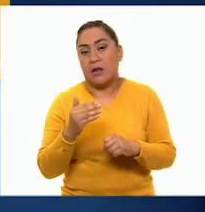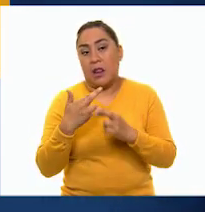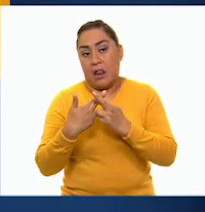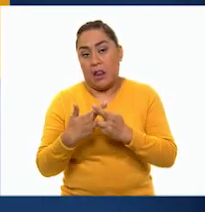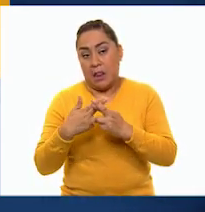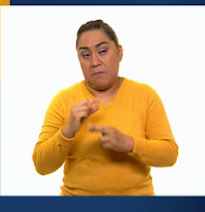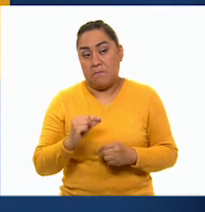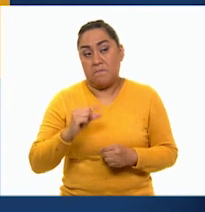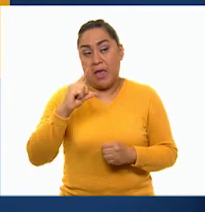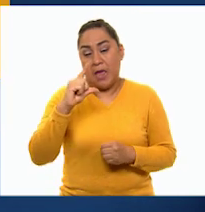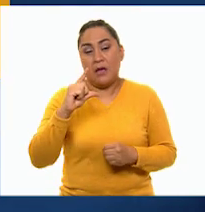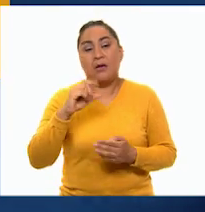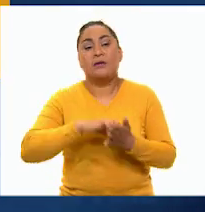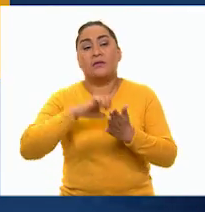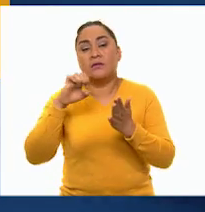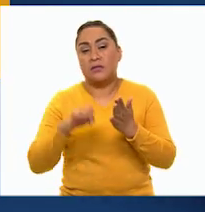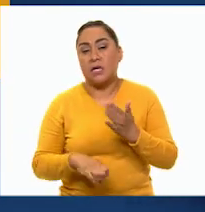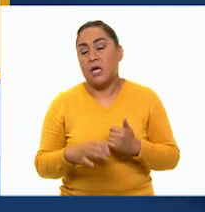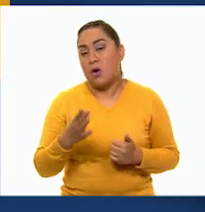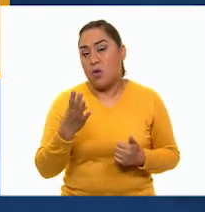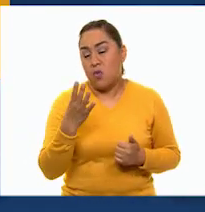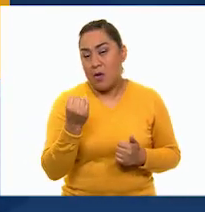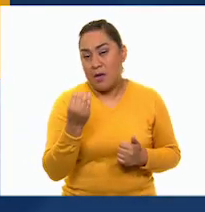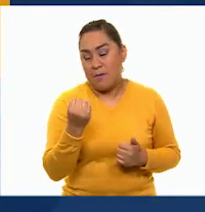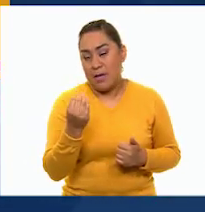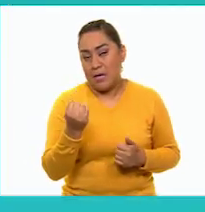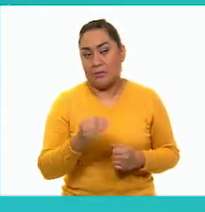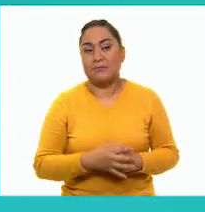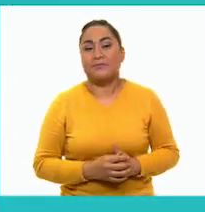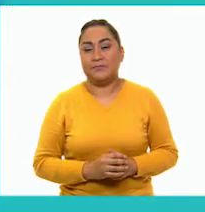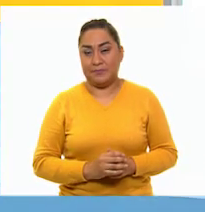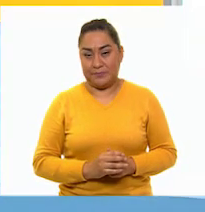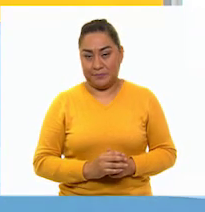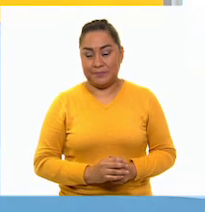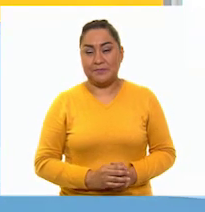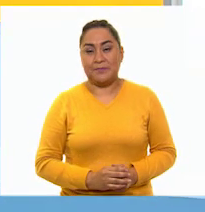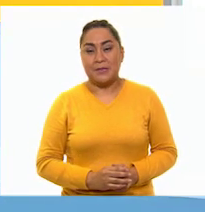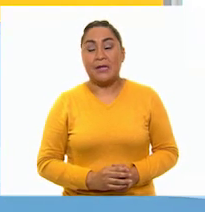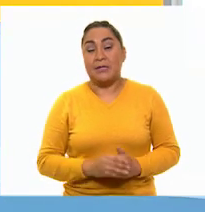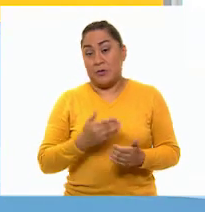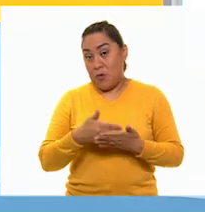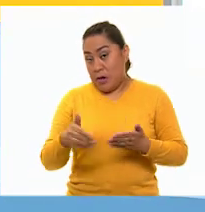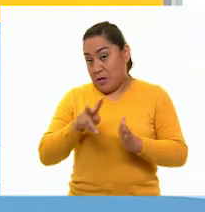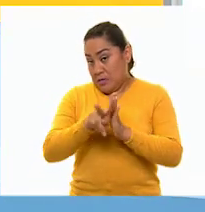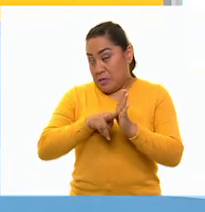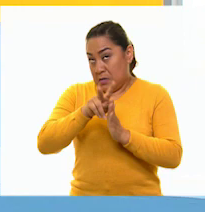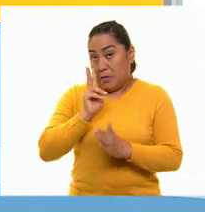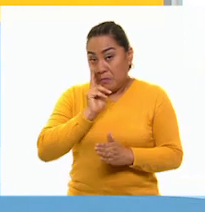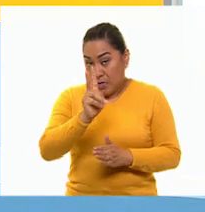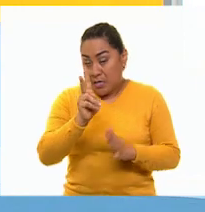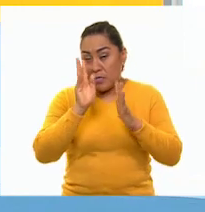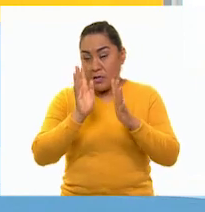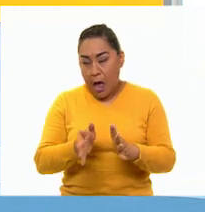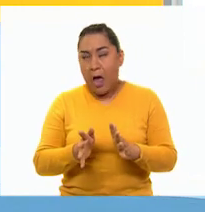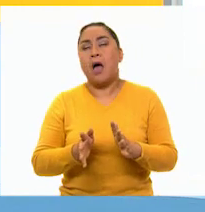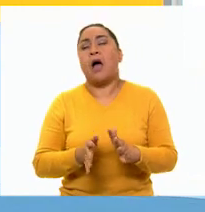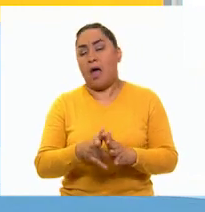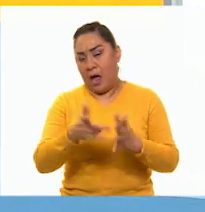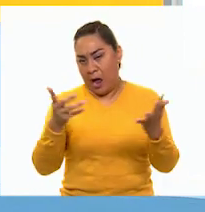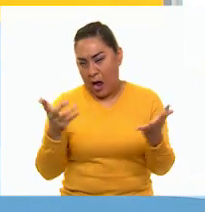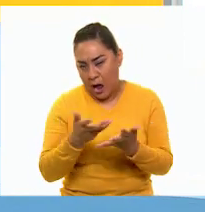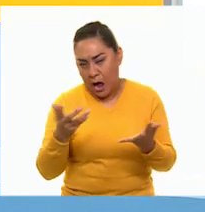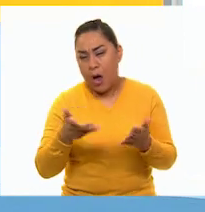grande, en este caso, el número 9. Después de ver el video, podemos usar el